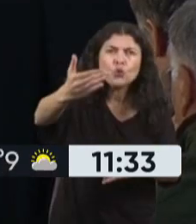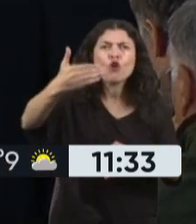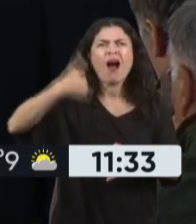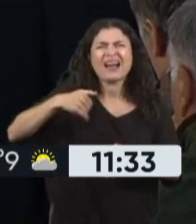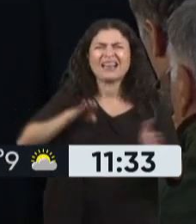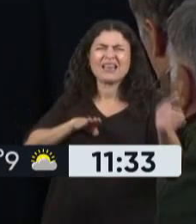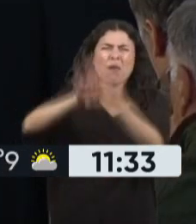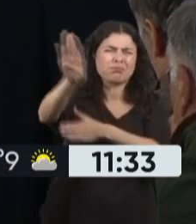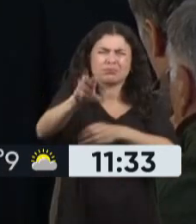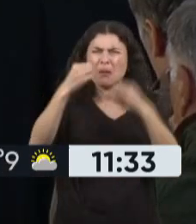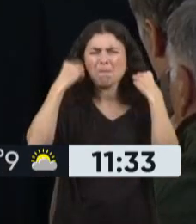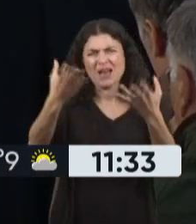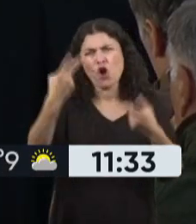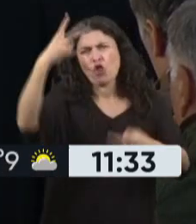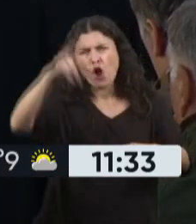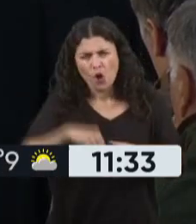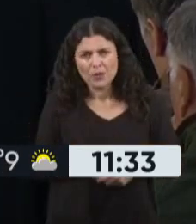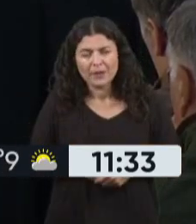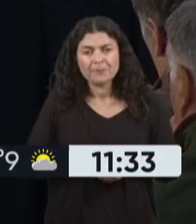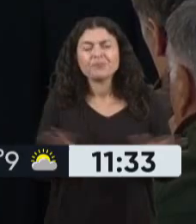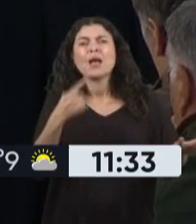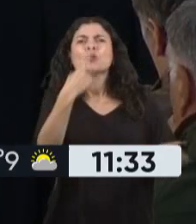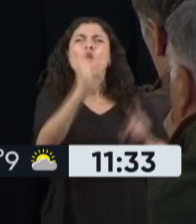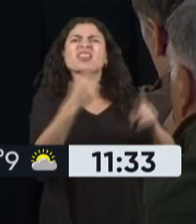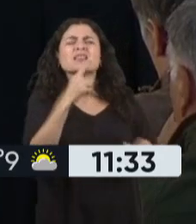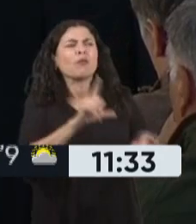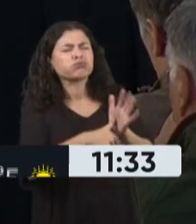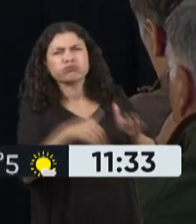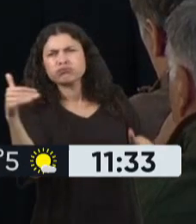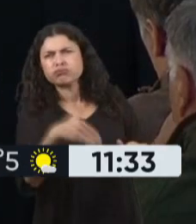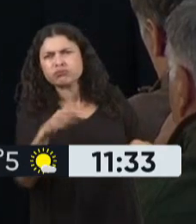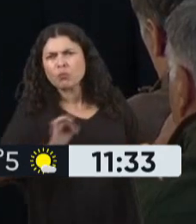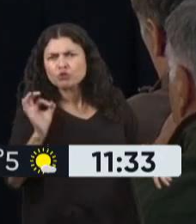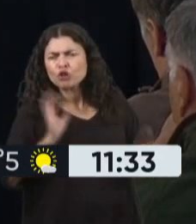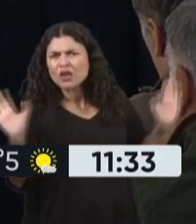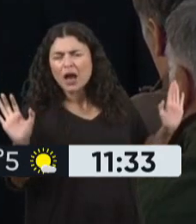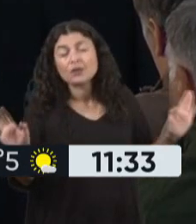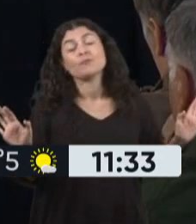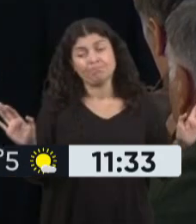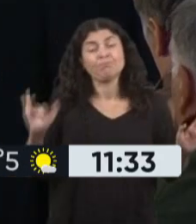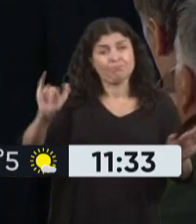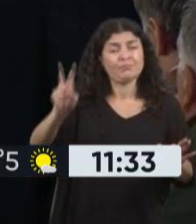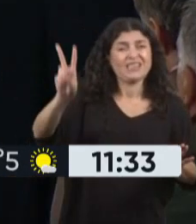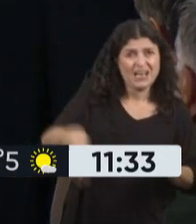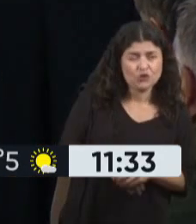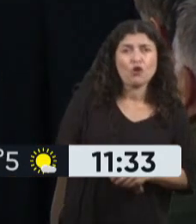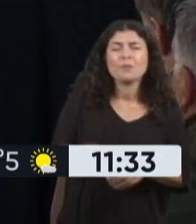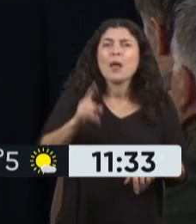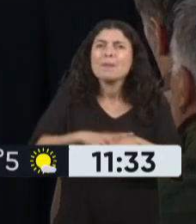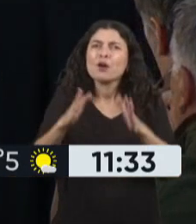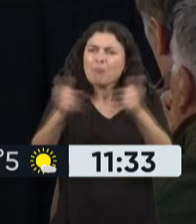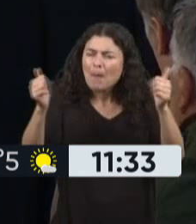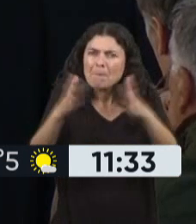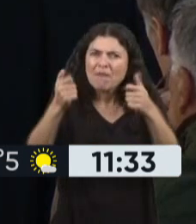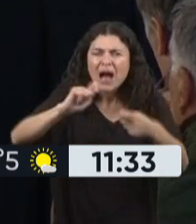interesante es que 2/3 de esa mejora ocurre en 1/3 del tiempo.